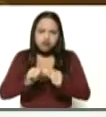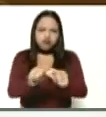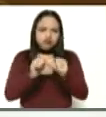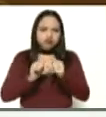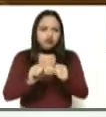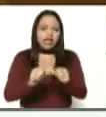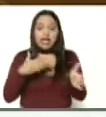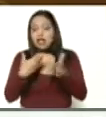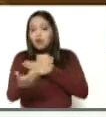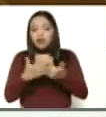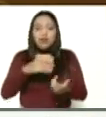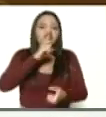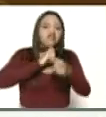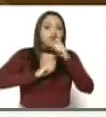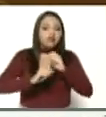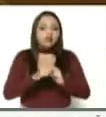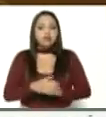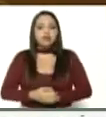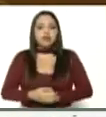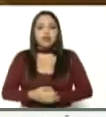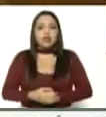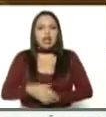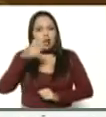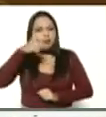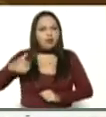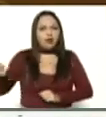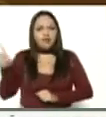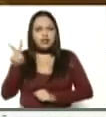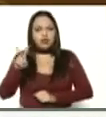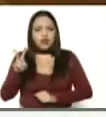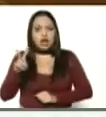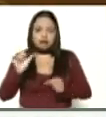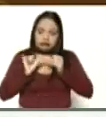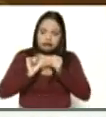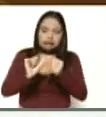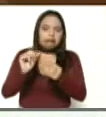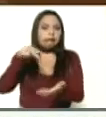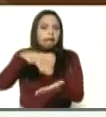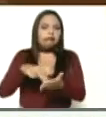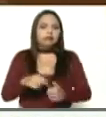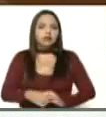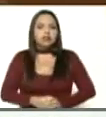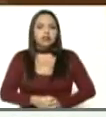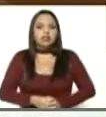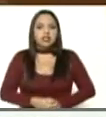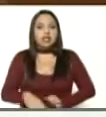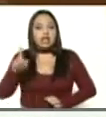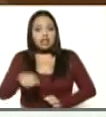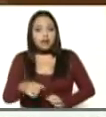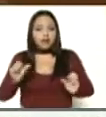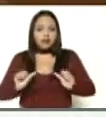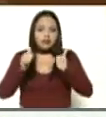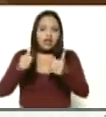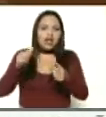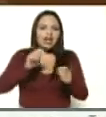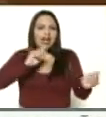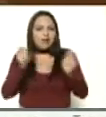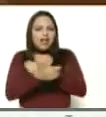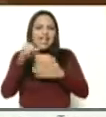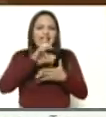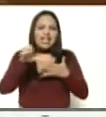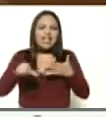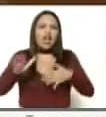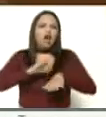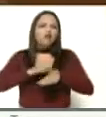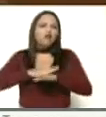muy adversos, ¿no? Que el pueblo venezolano no ha claudicado y que el enemigo ha tenido que empezar a cambiar las estrategias porque las